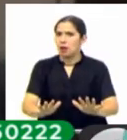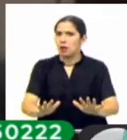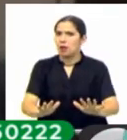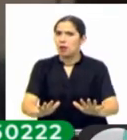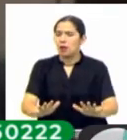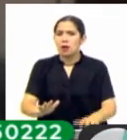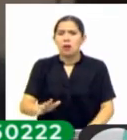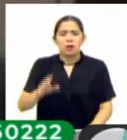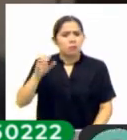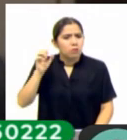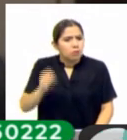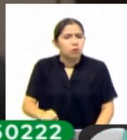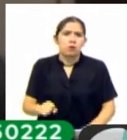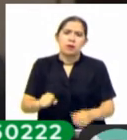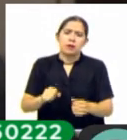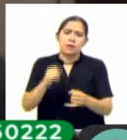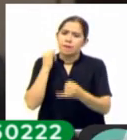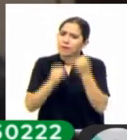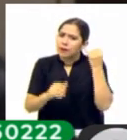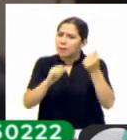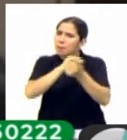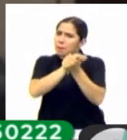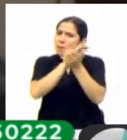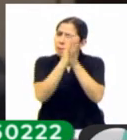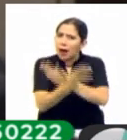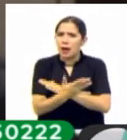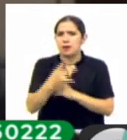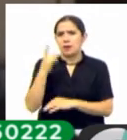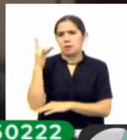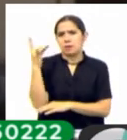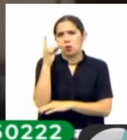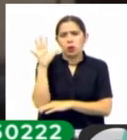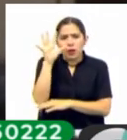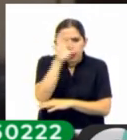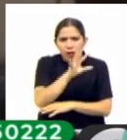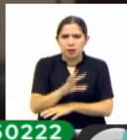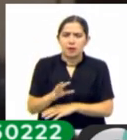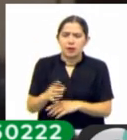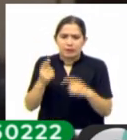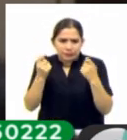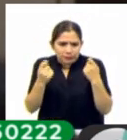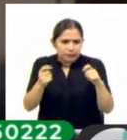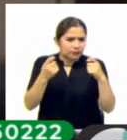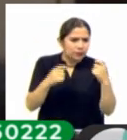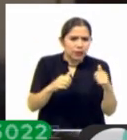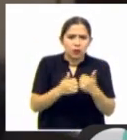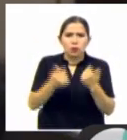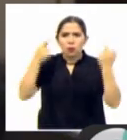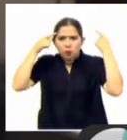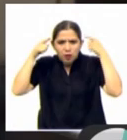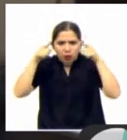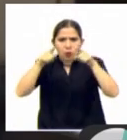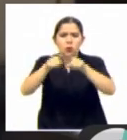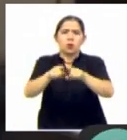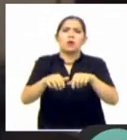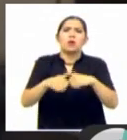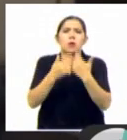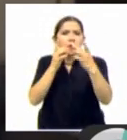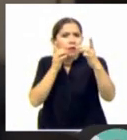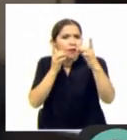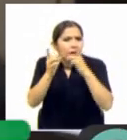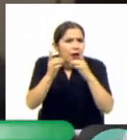se pueda pacificar a la sociedad y encontrar un mecanismo de concertación, de diálogo. Ellos